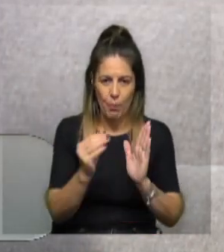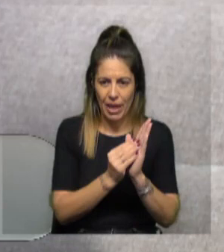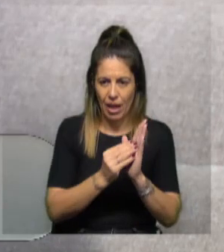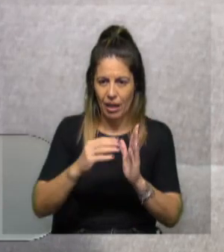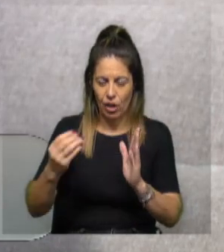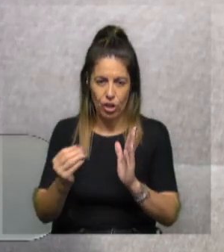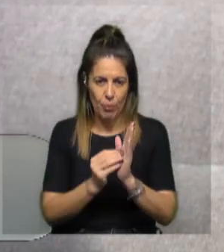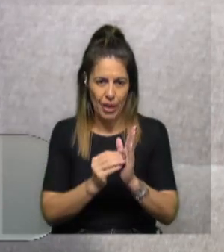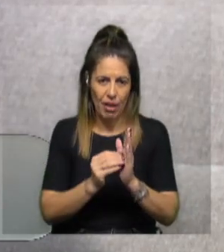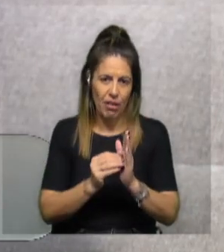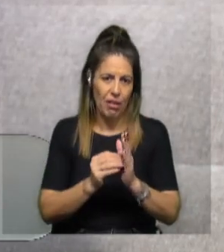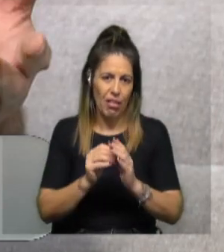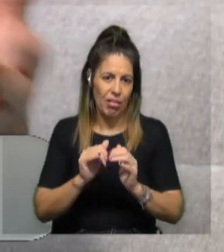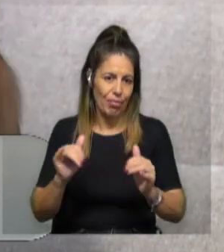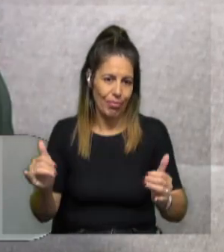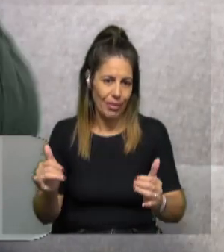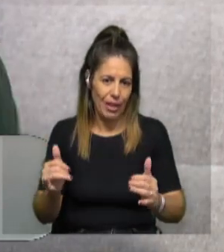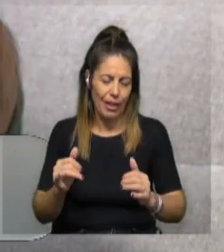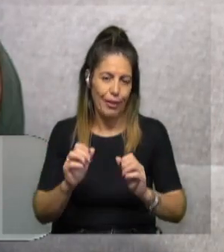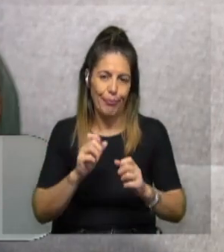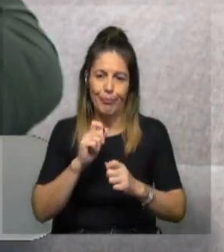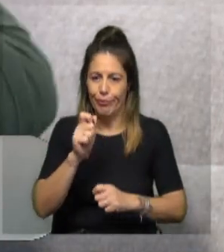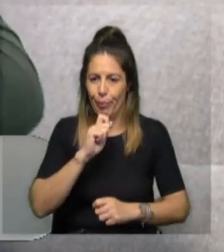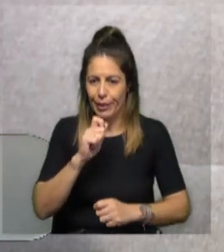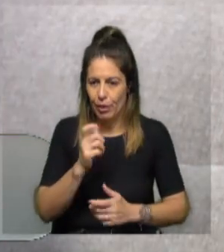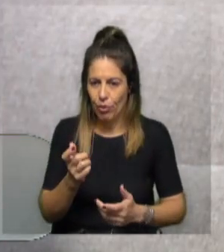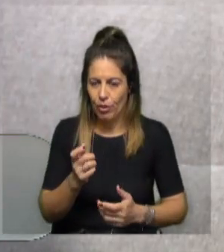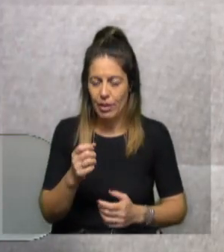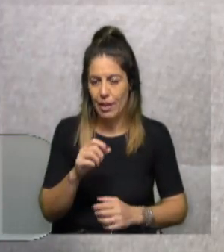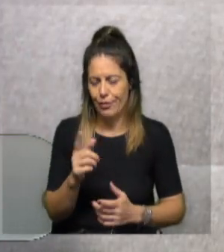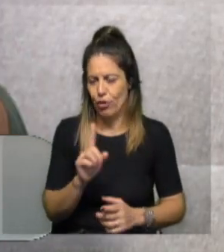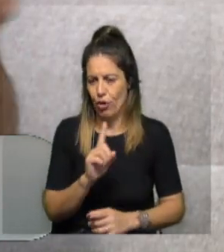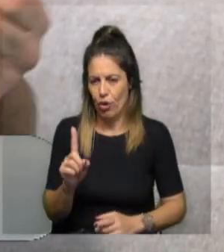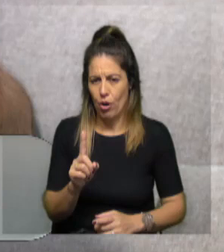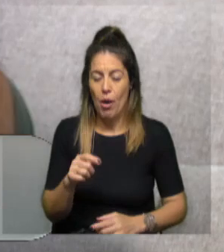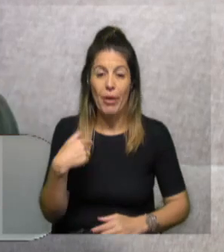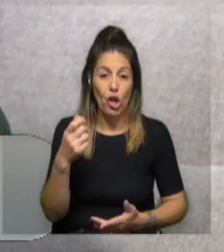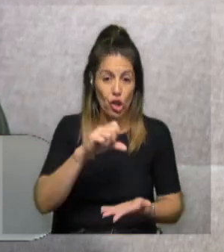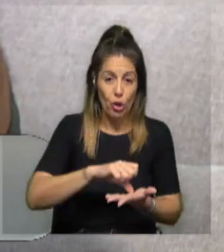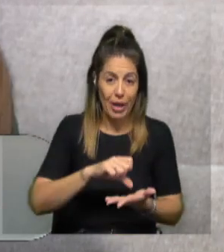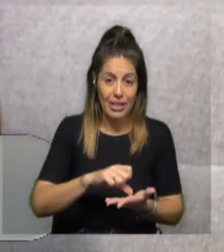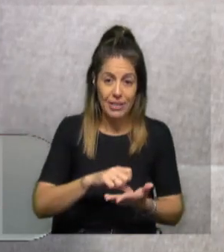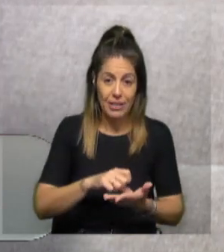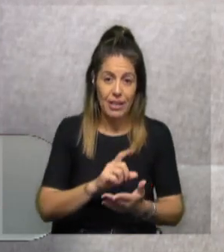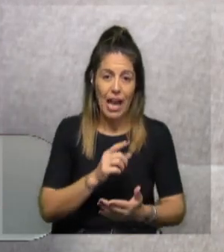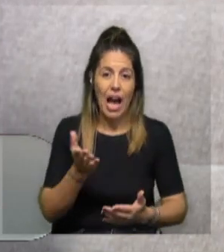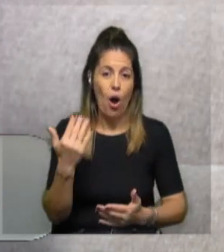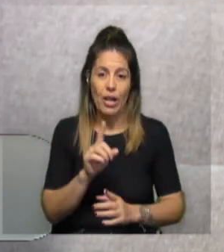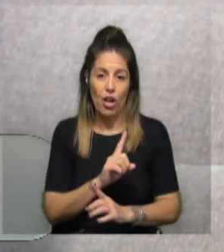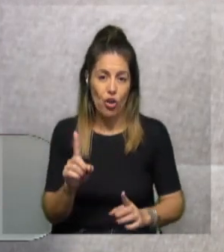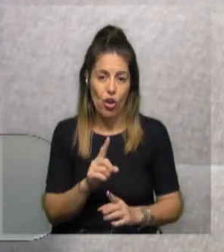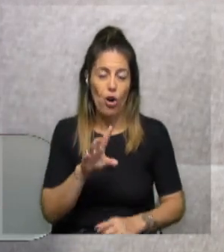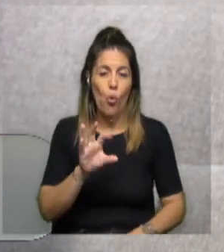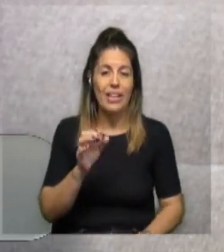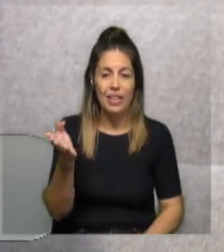a mí me da un poco de temor eso. Pero más allá de eso, en los países ahora ya no es tipo pitbull, no pitbull. Tienen